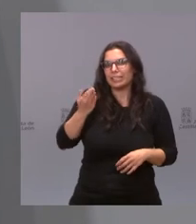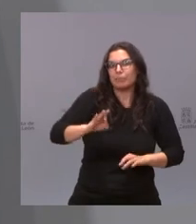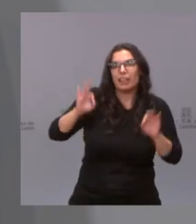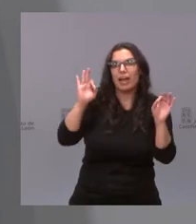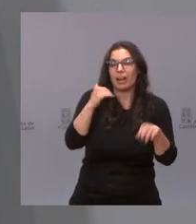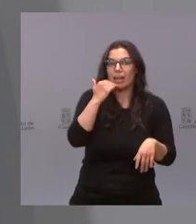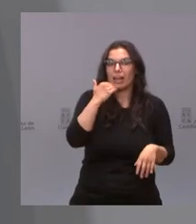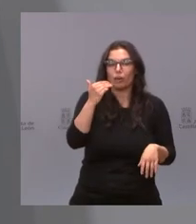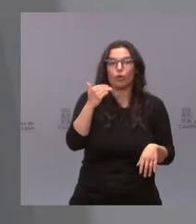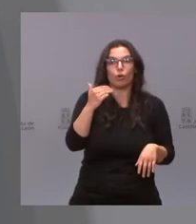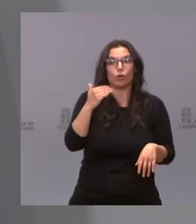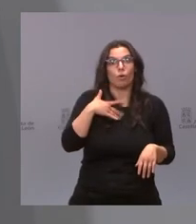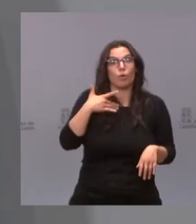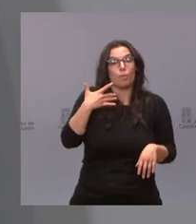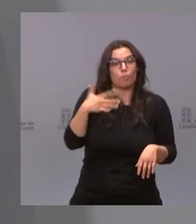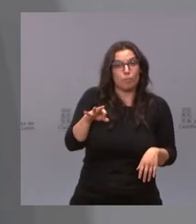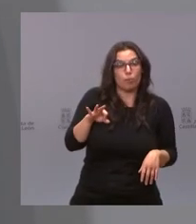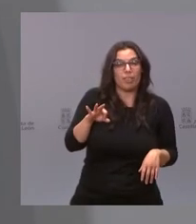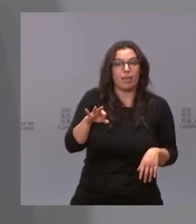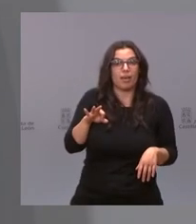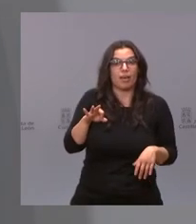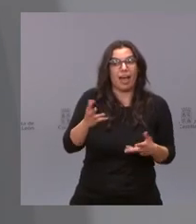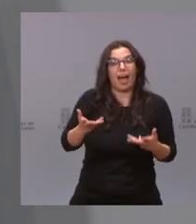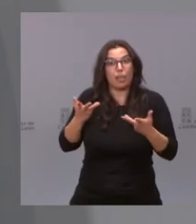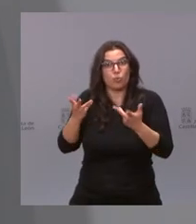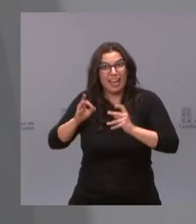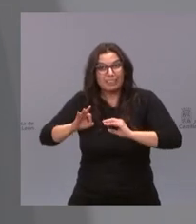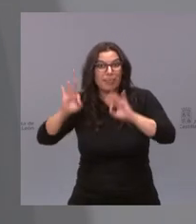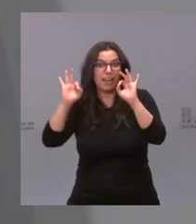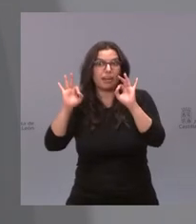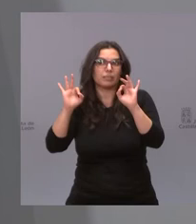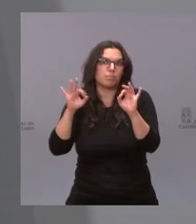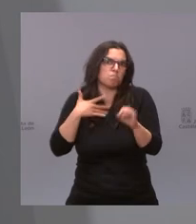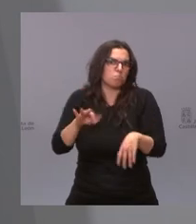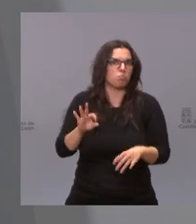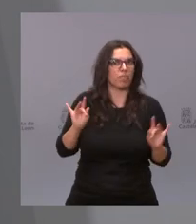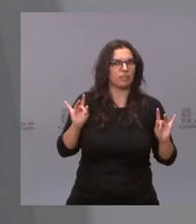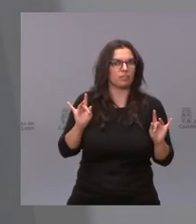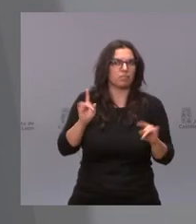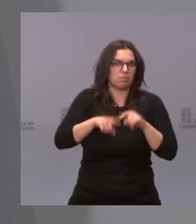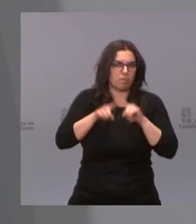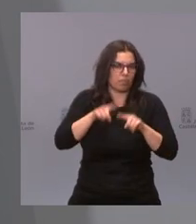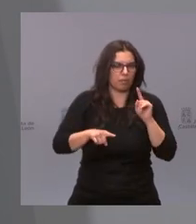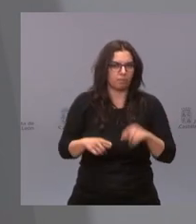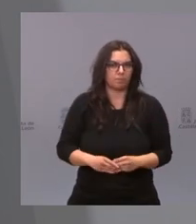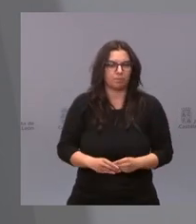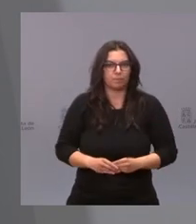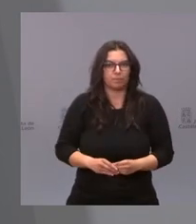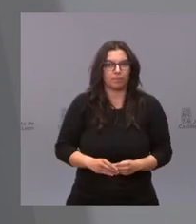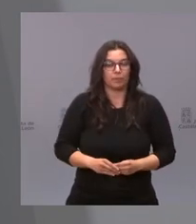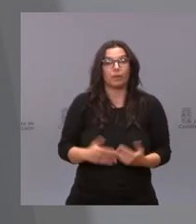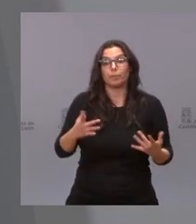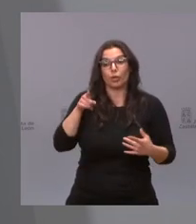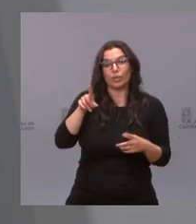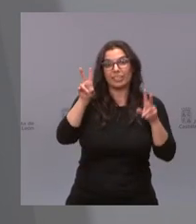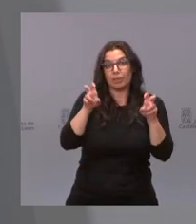no puedan contar con una ayuda extraordinaria por nuestra parte. Pero lo que ha ocurrido